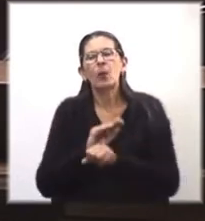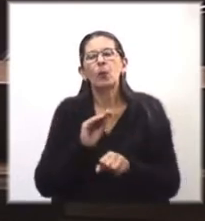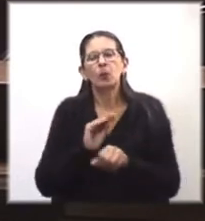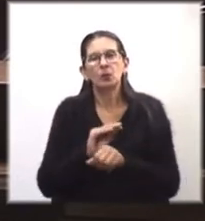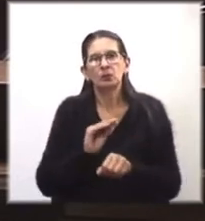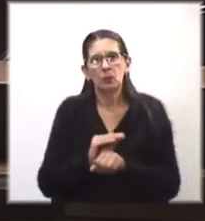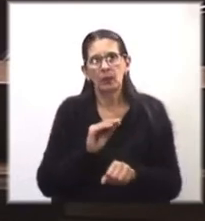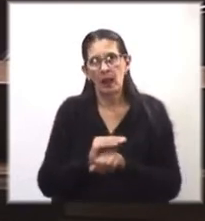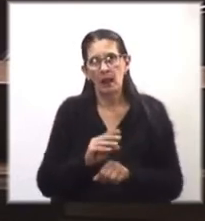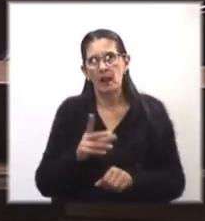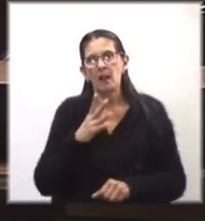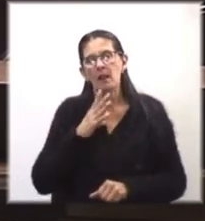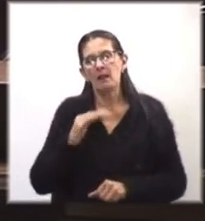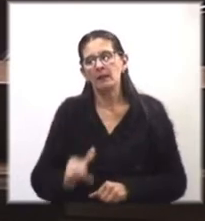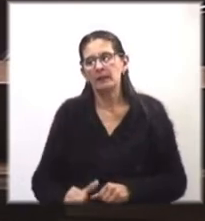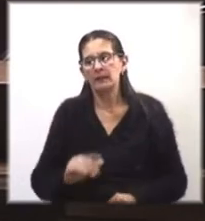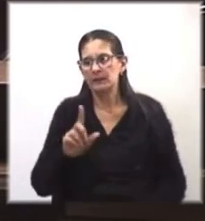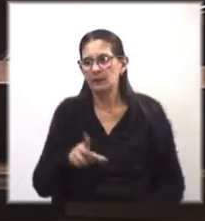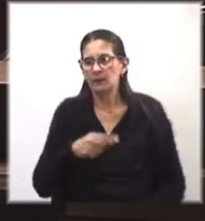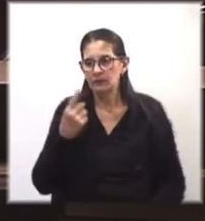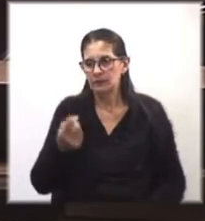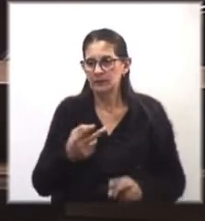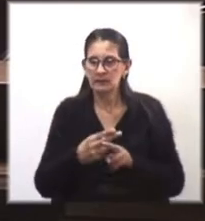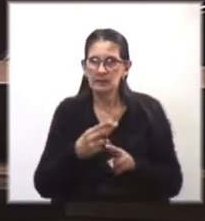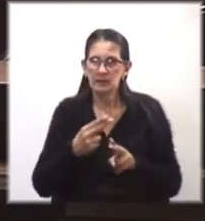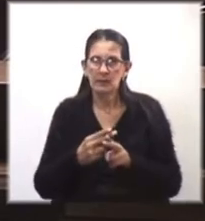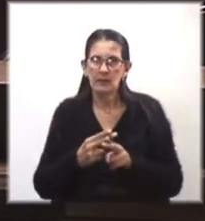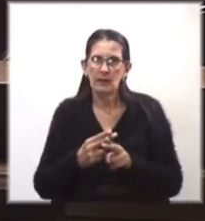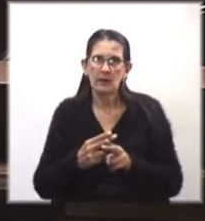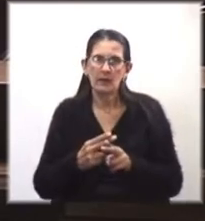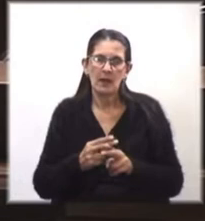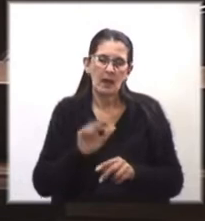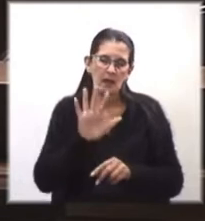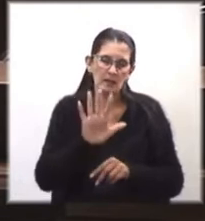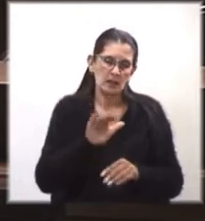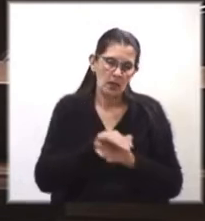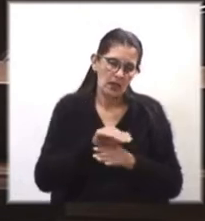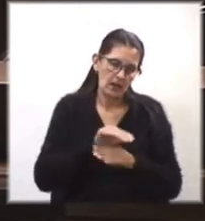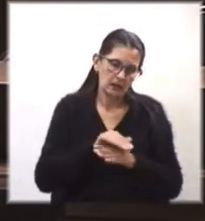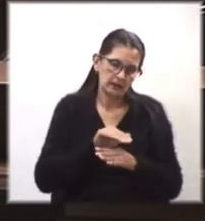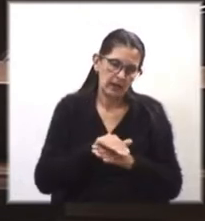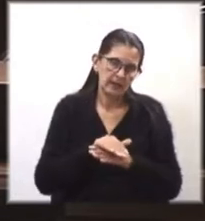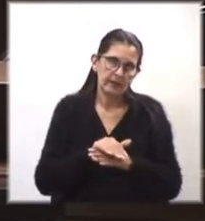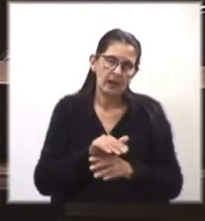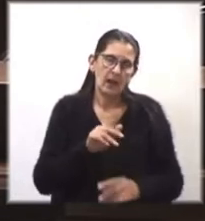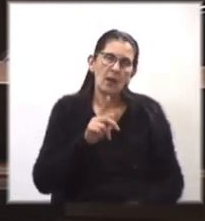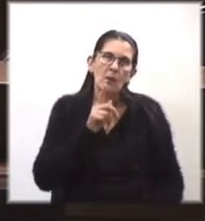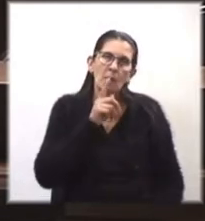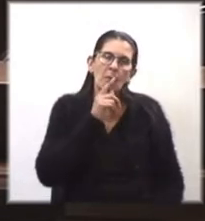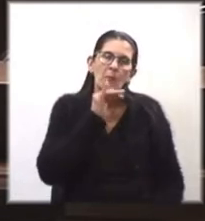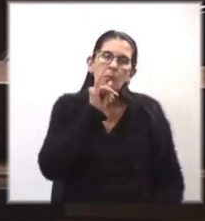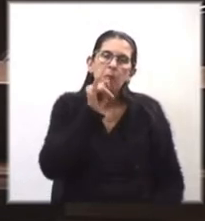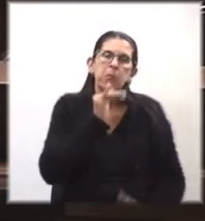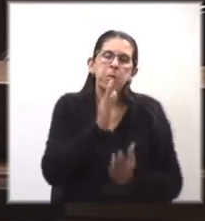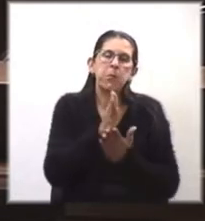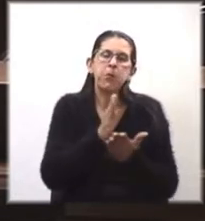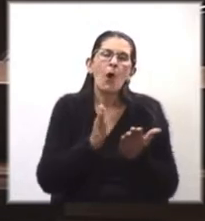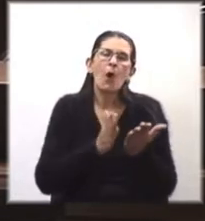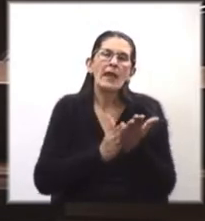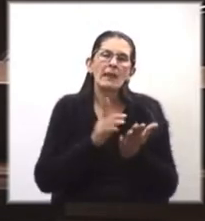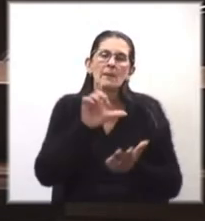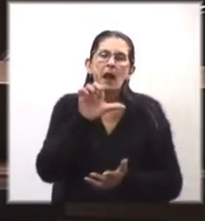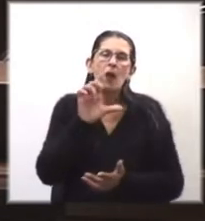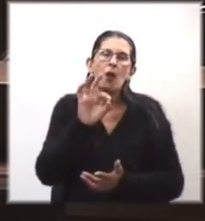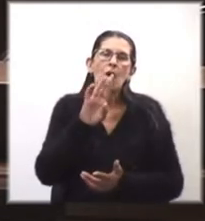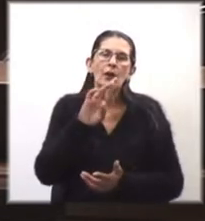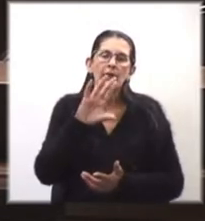cultural, había sido, entre otras cosas, quien había llamado a las 5 de la tarde leyendo aquel poema de Lorca el 9